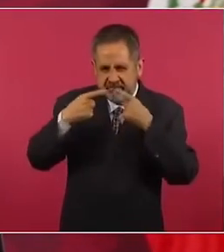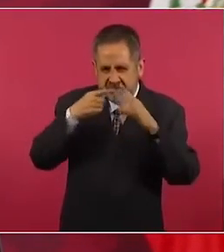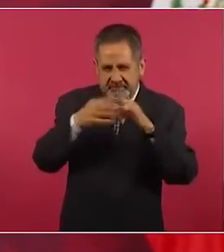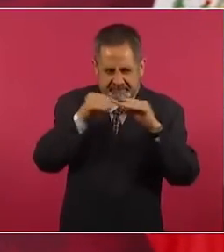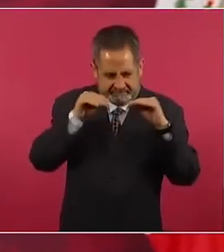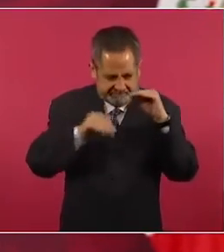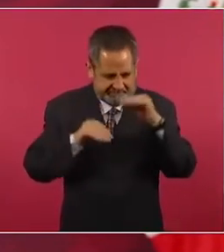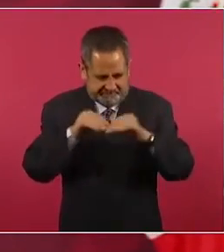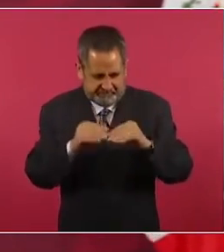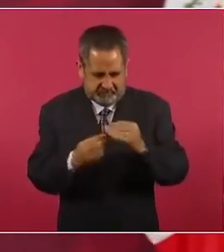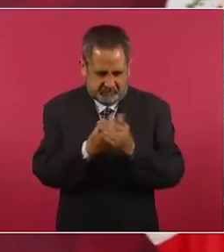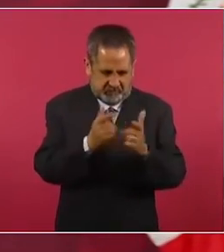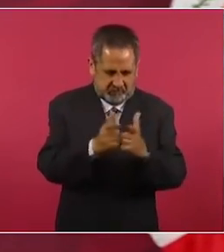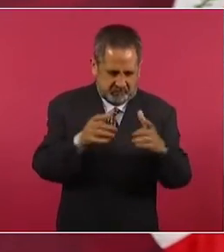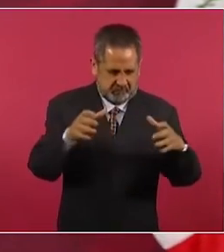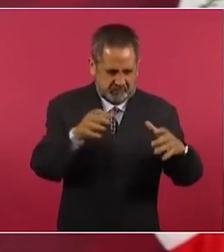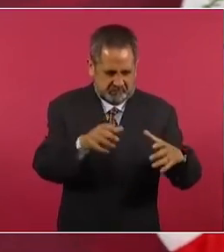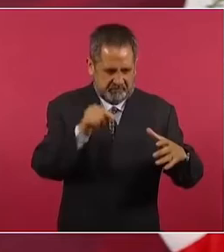construyendo